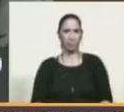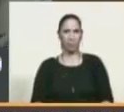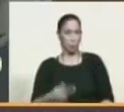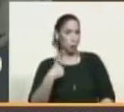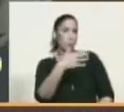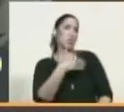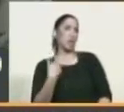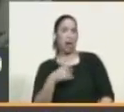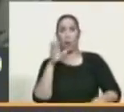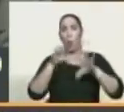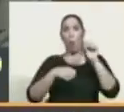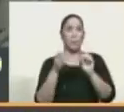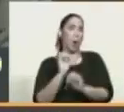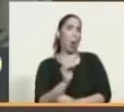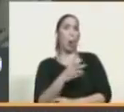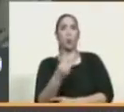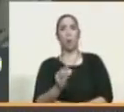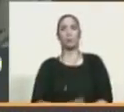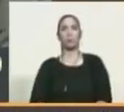compras.